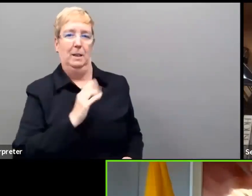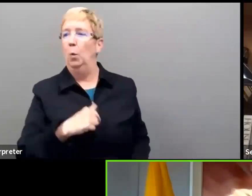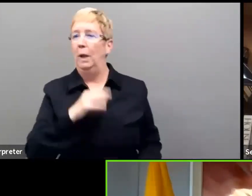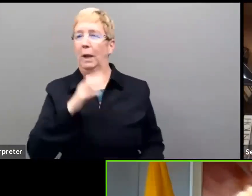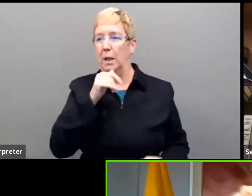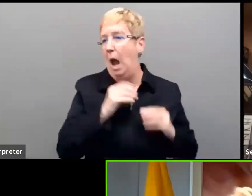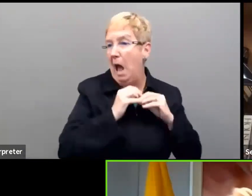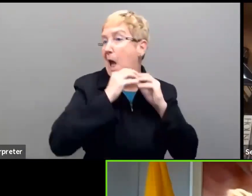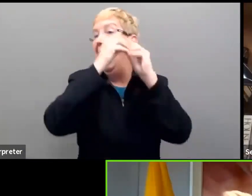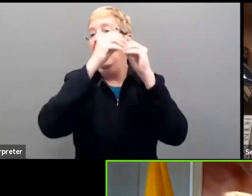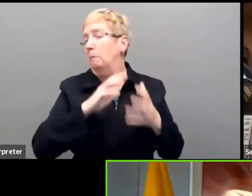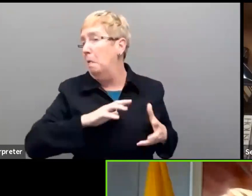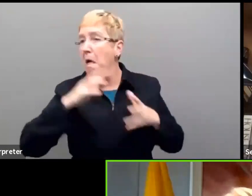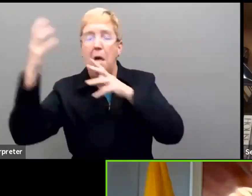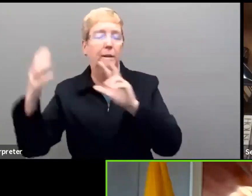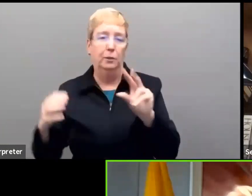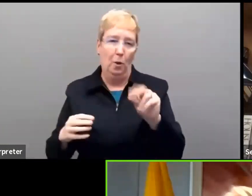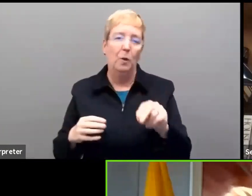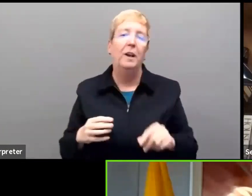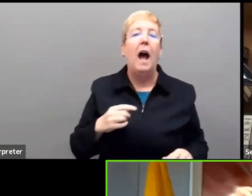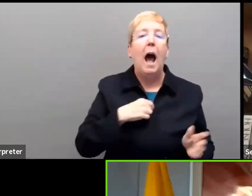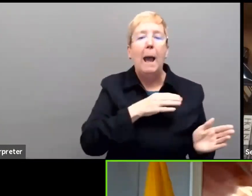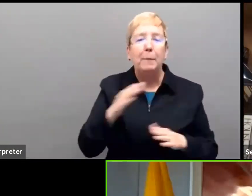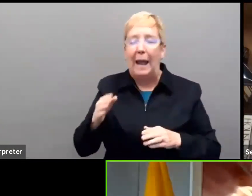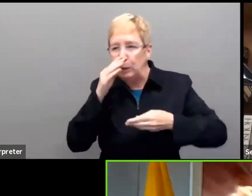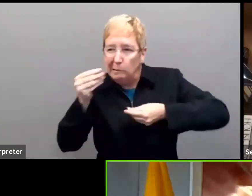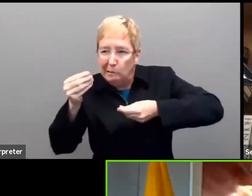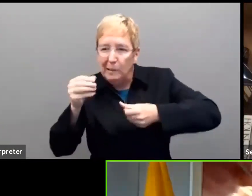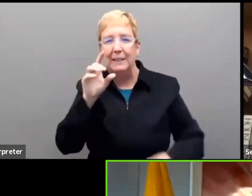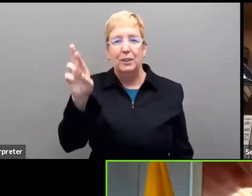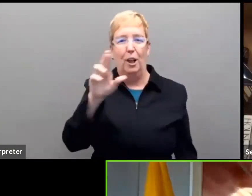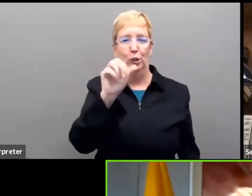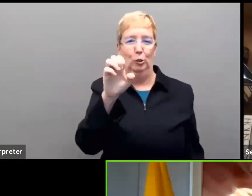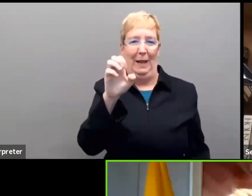sé que inmediatamente todo el mundo va con la policía, pero pueden poner